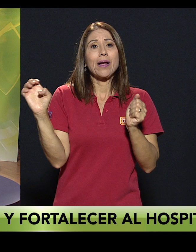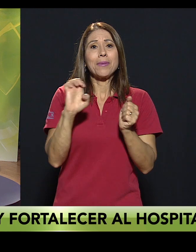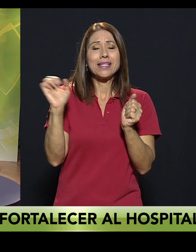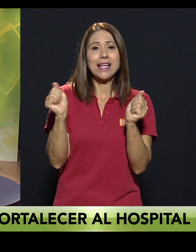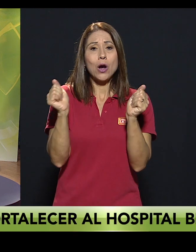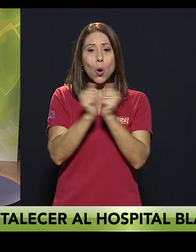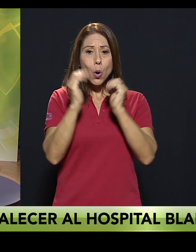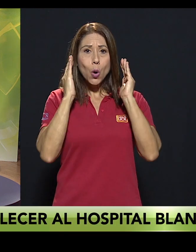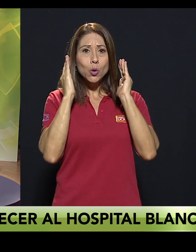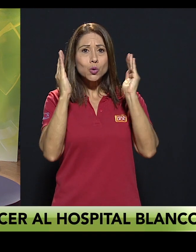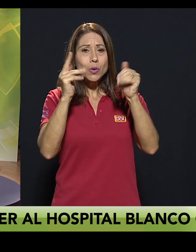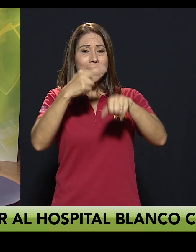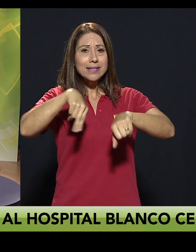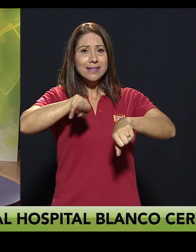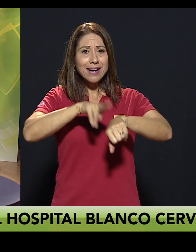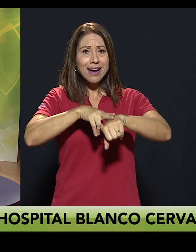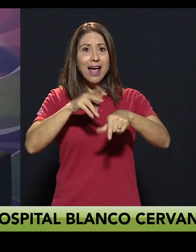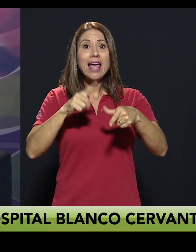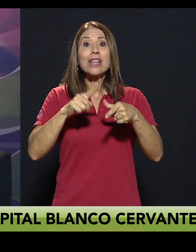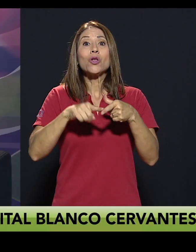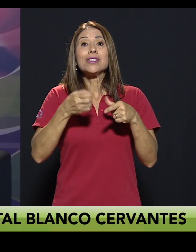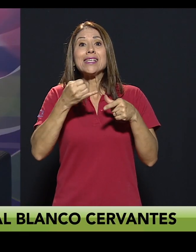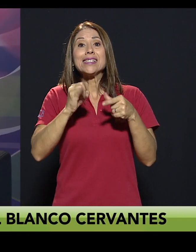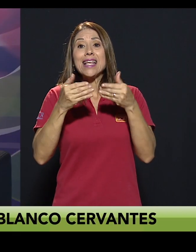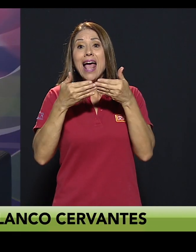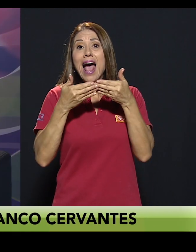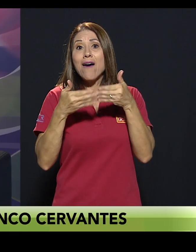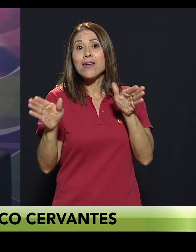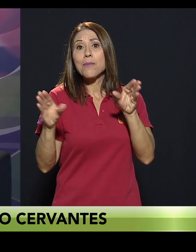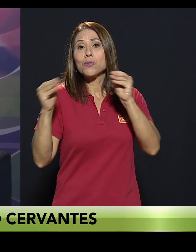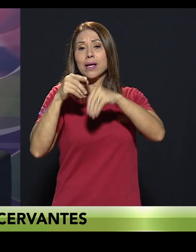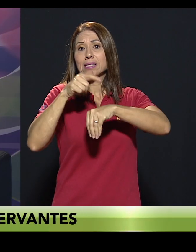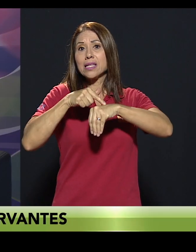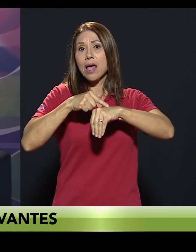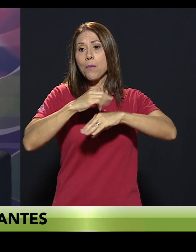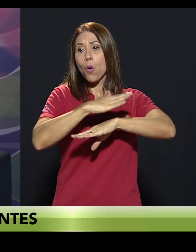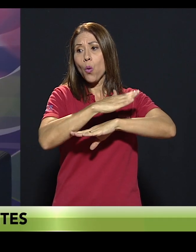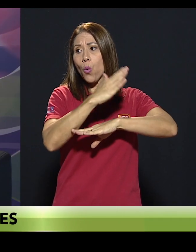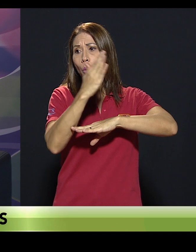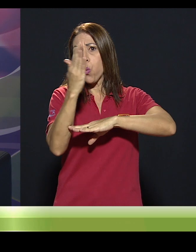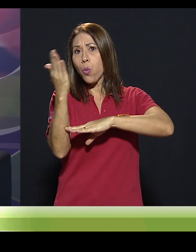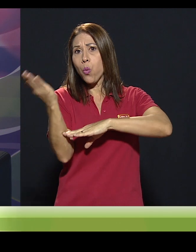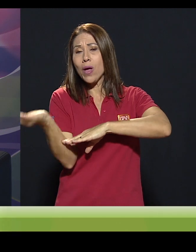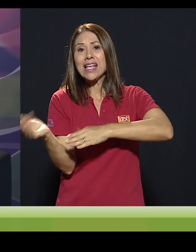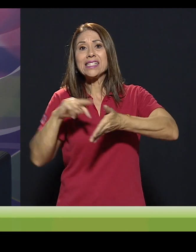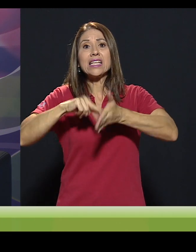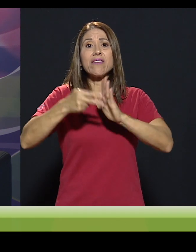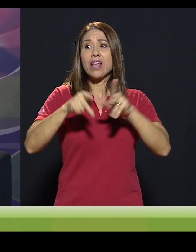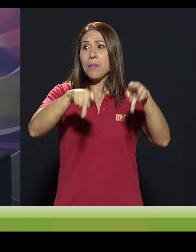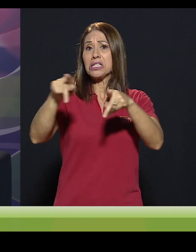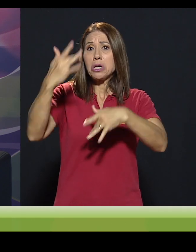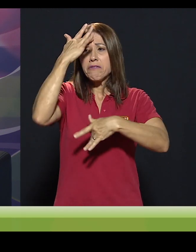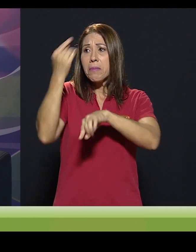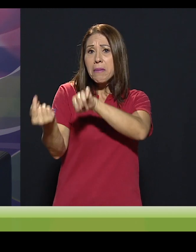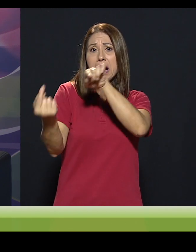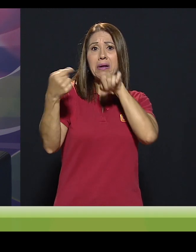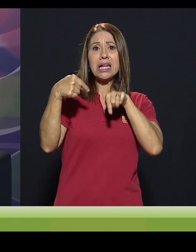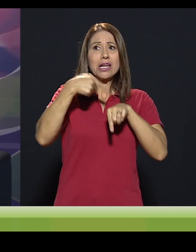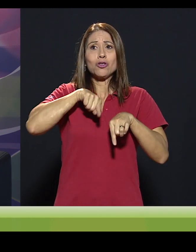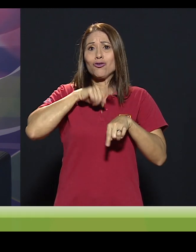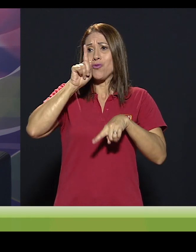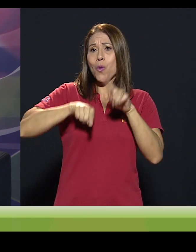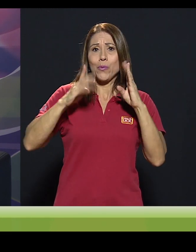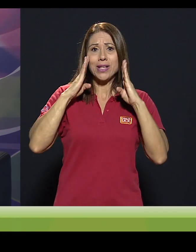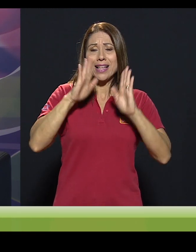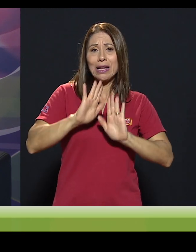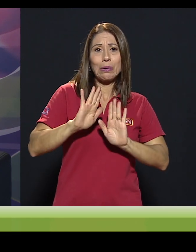Entonces, abrir más tiempo es rechazar inclusive los pacientes, porque no tenemos capacidad. Por eso la